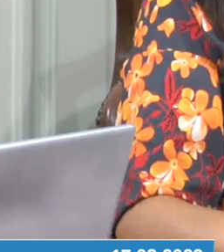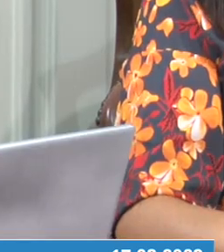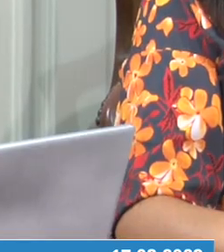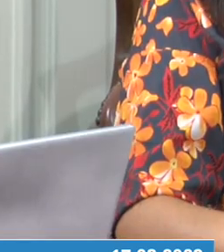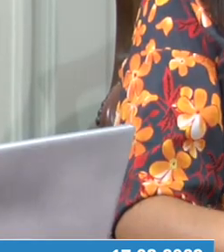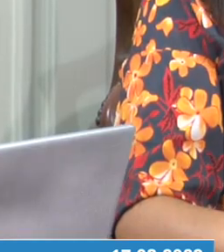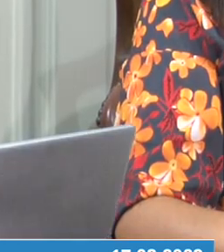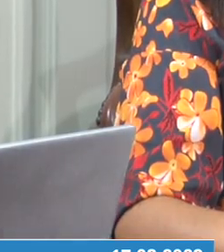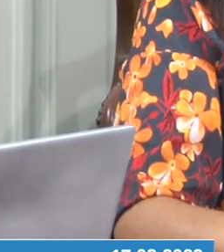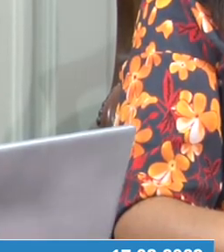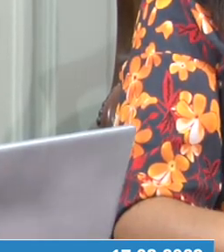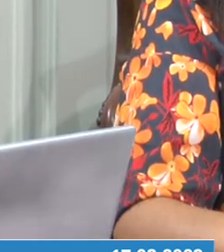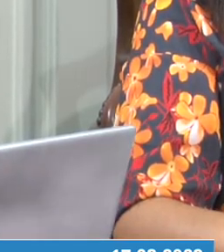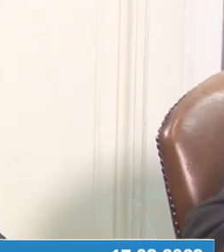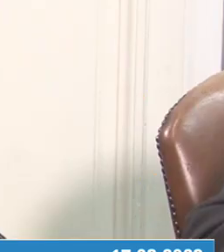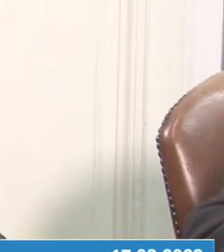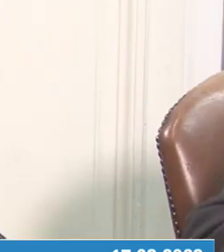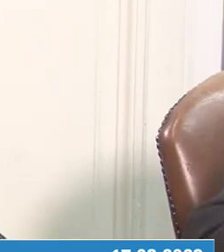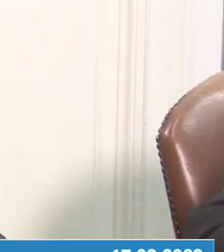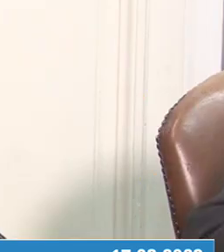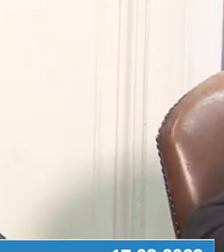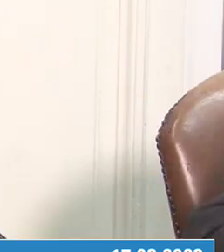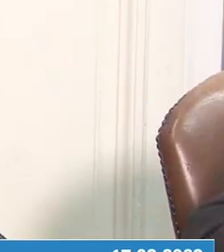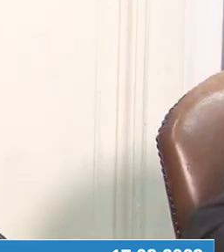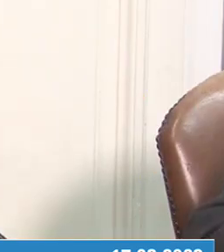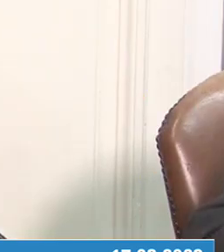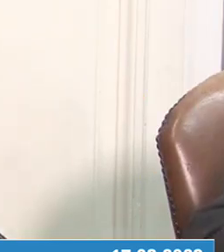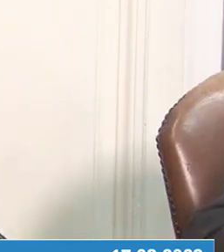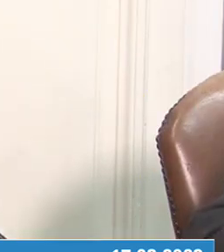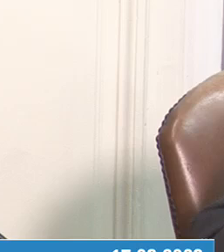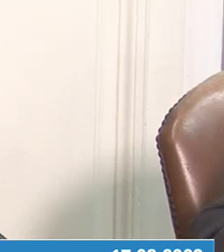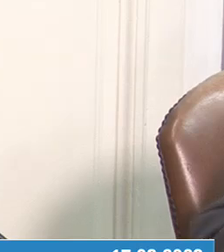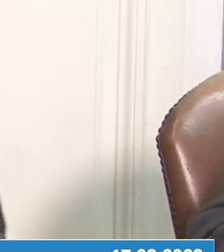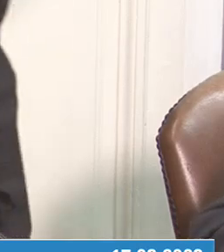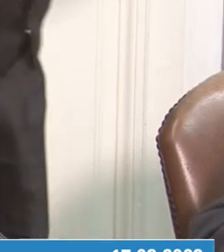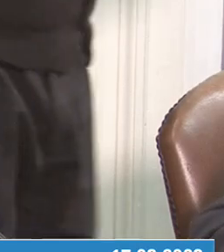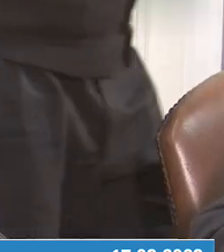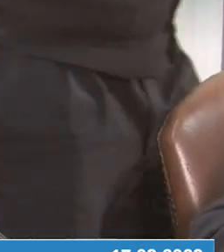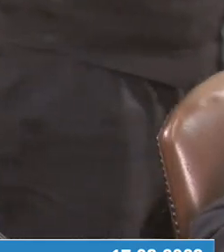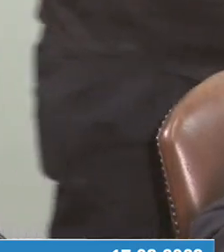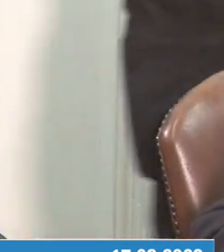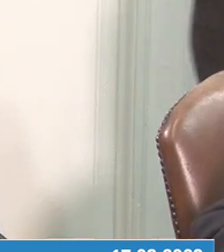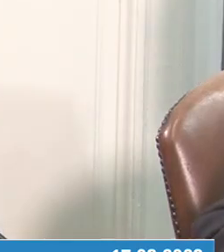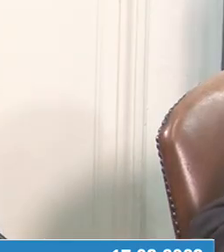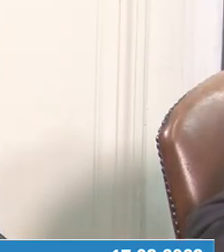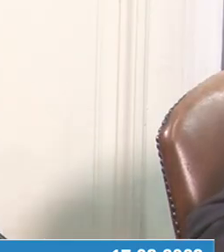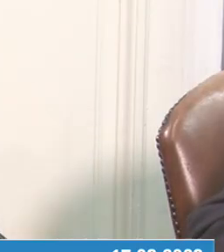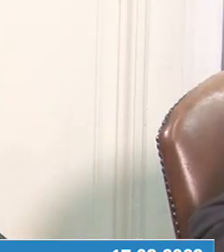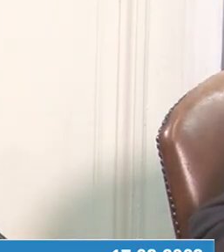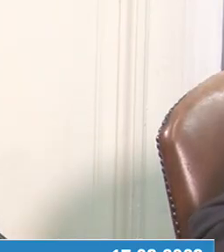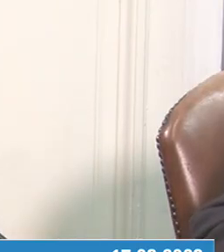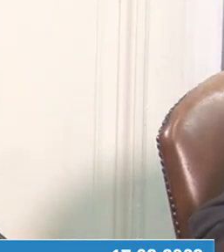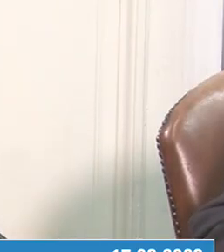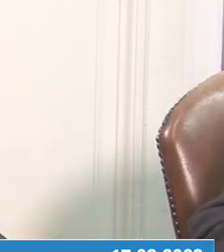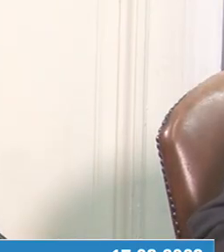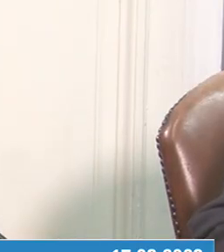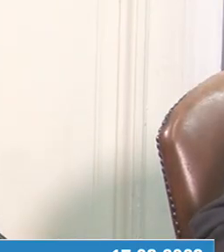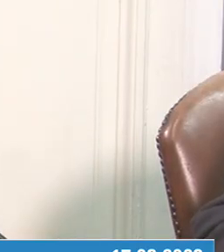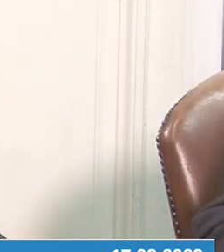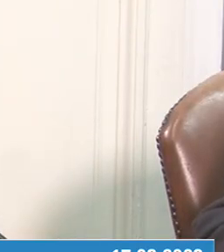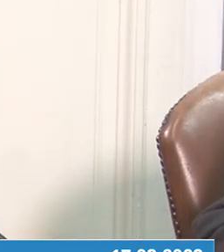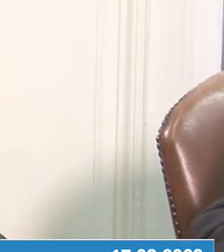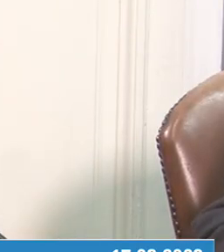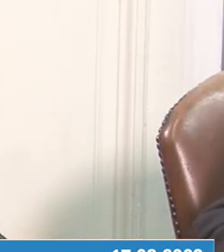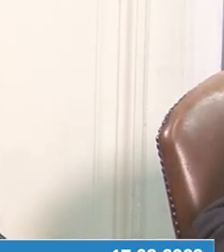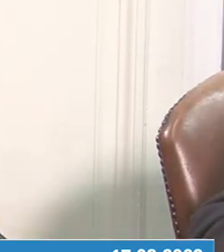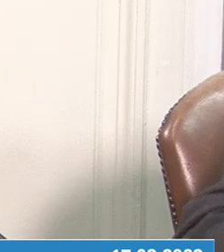Es un principio, desde luego, aquel tan hermosamente recogido en la Constitución de la Ley Fundamental